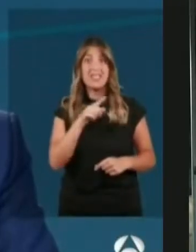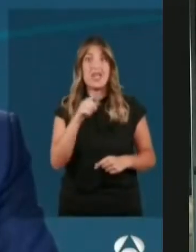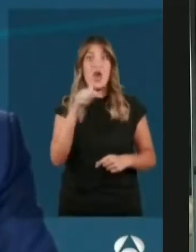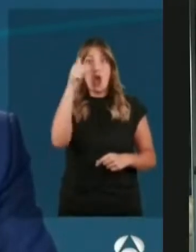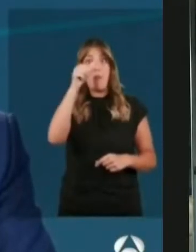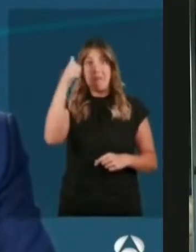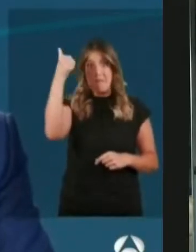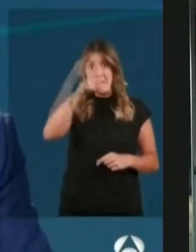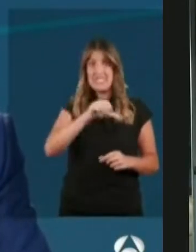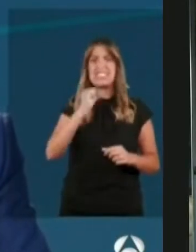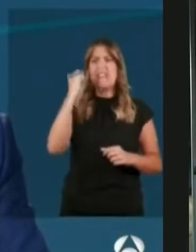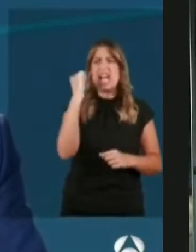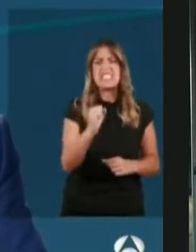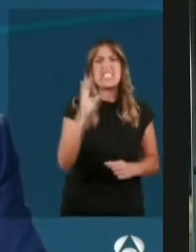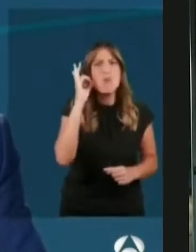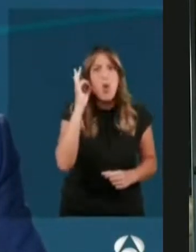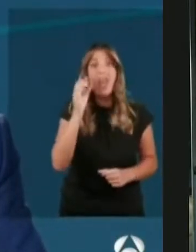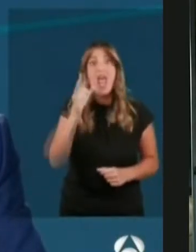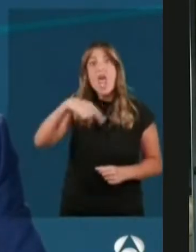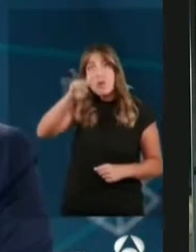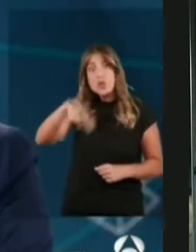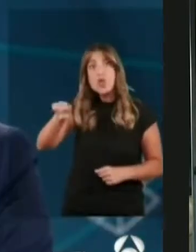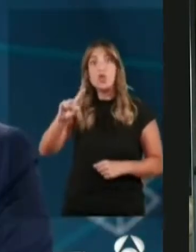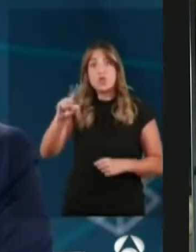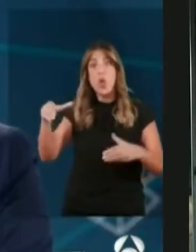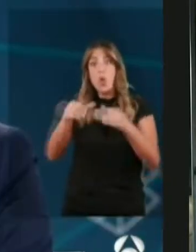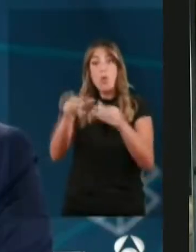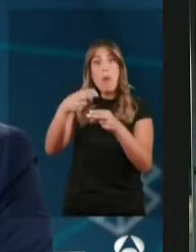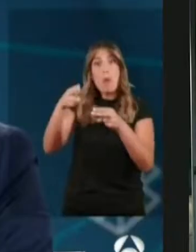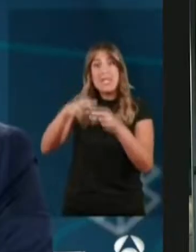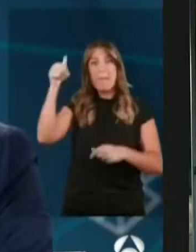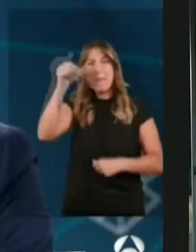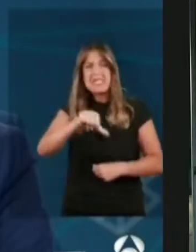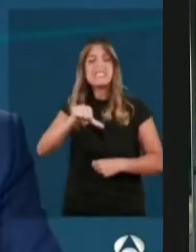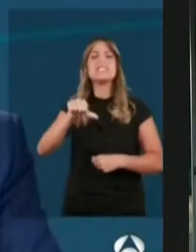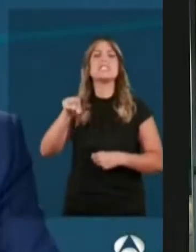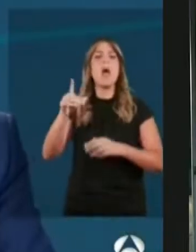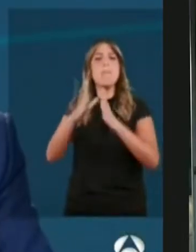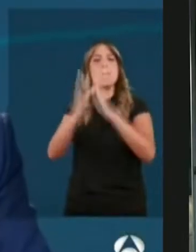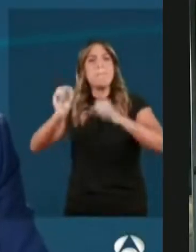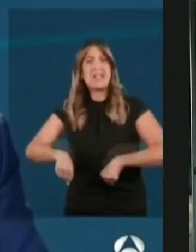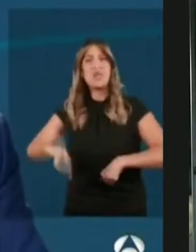vivimos instalados durante toda esta legislatura.